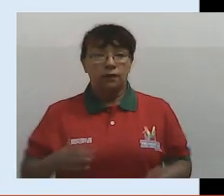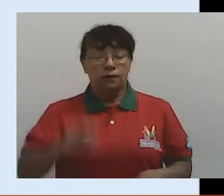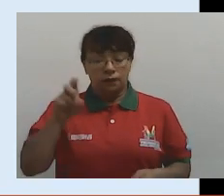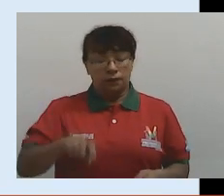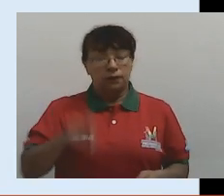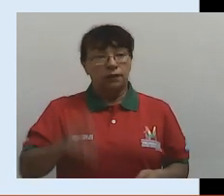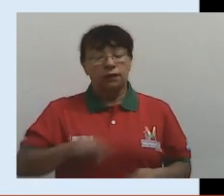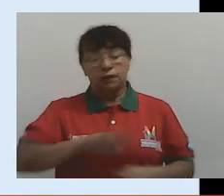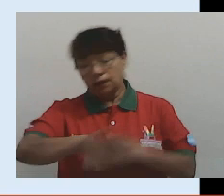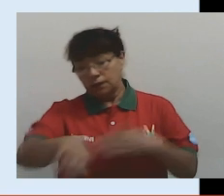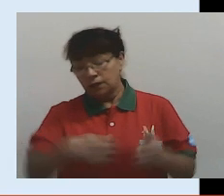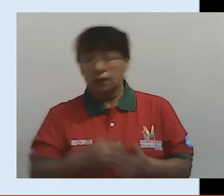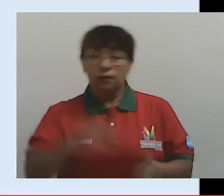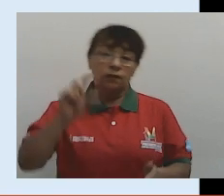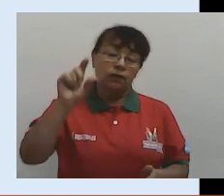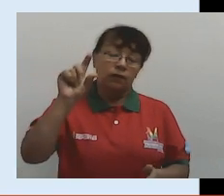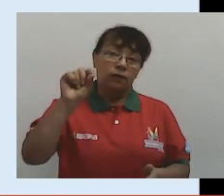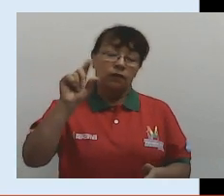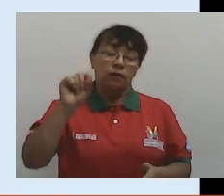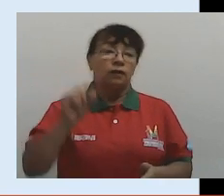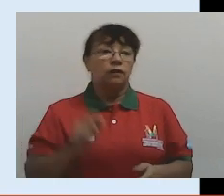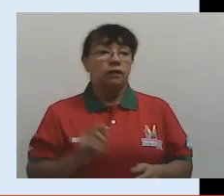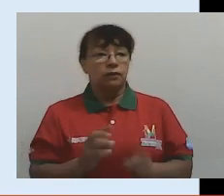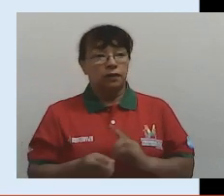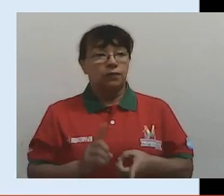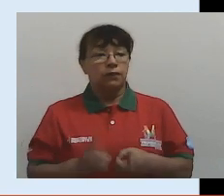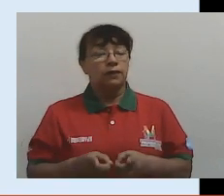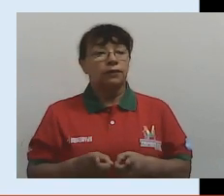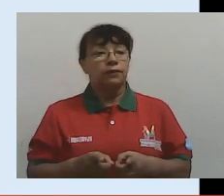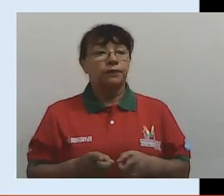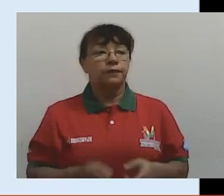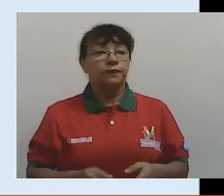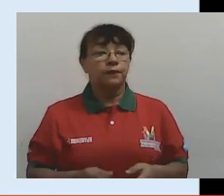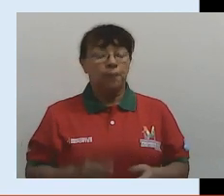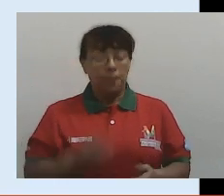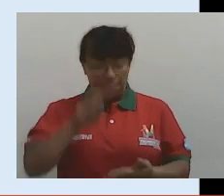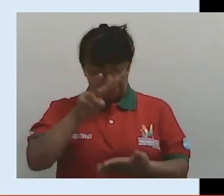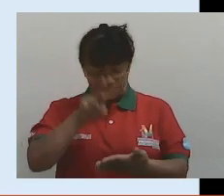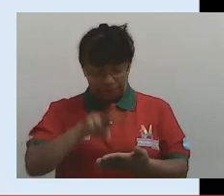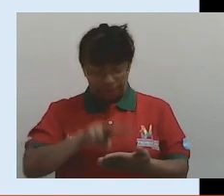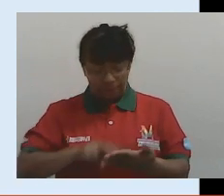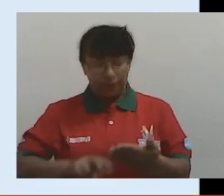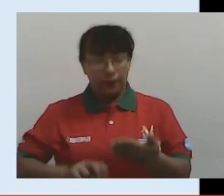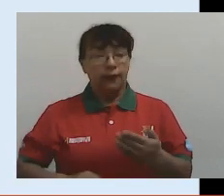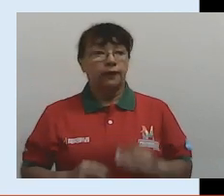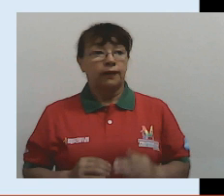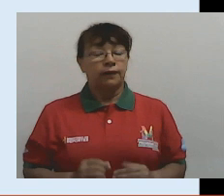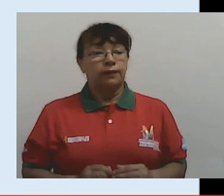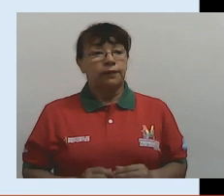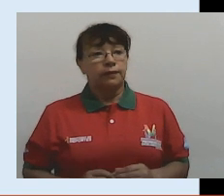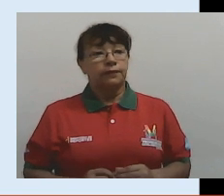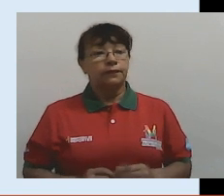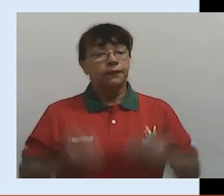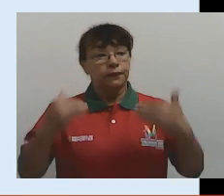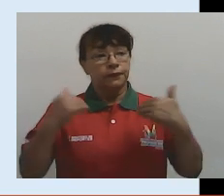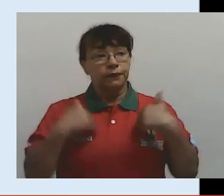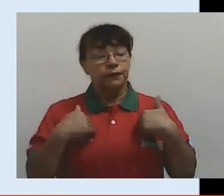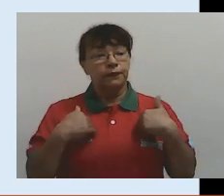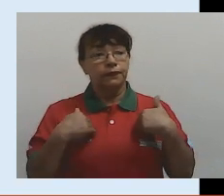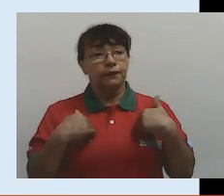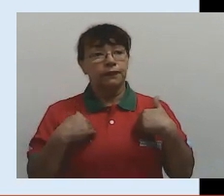las 9, 11 pruebas. Y voy a también revisar la infraestructura. Tengo que